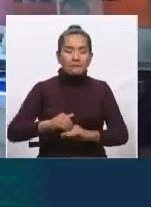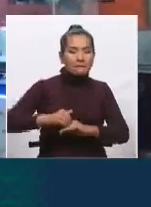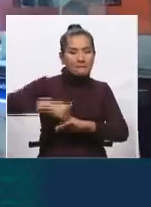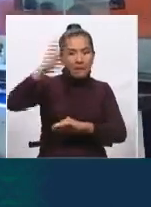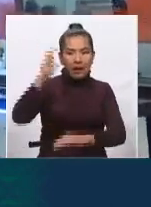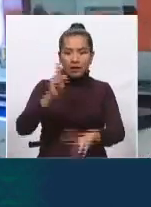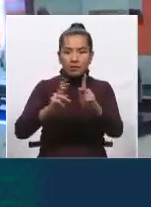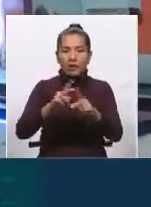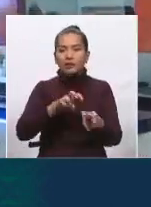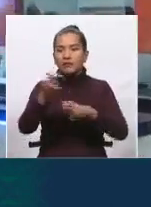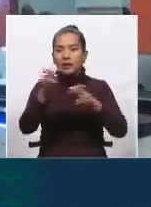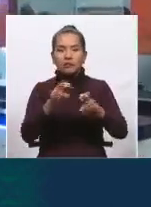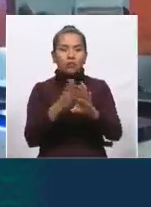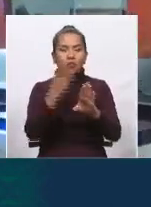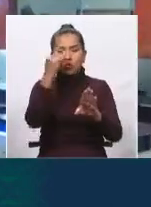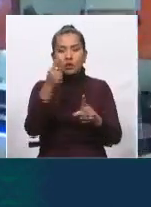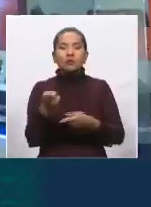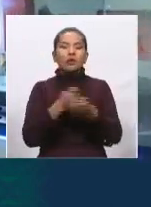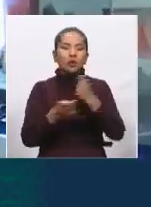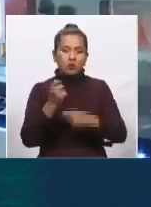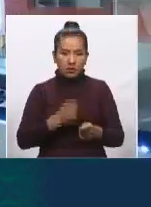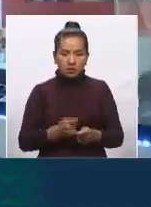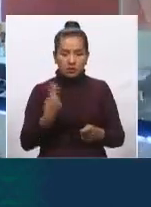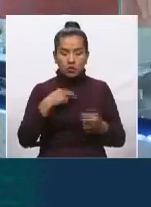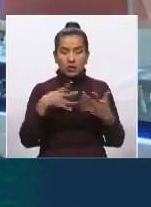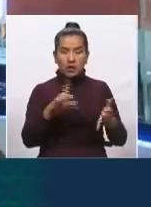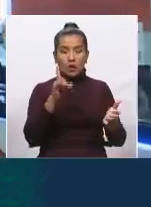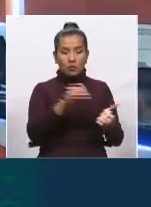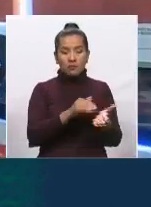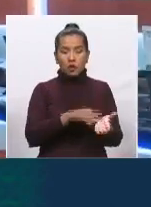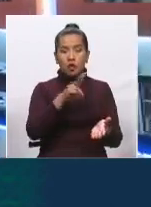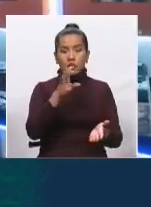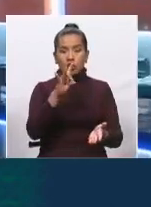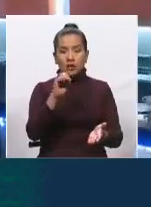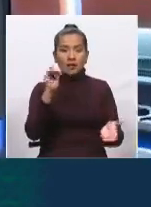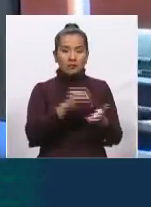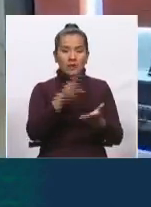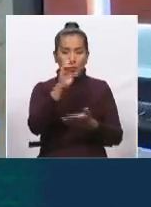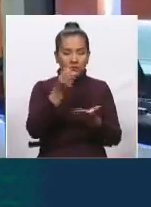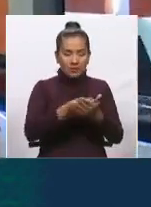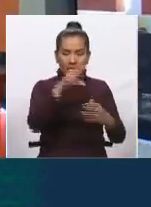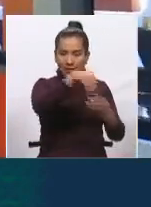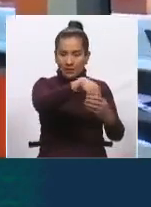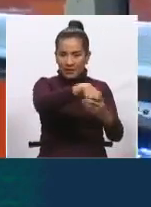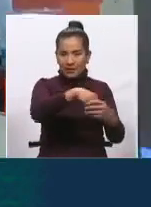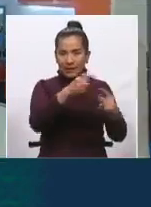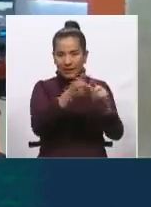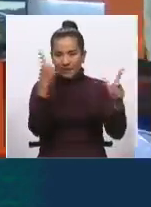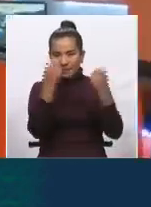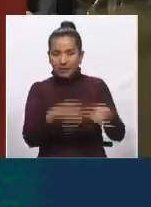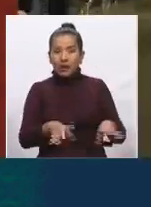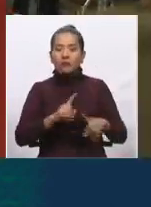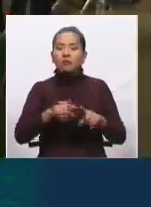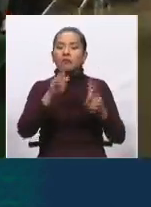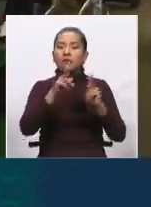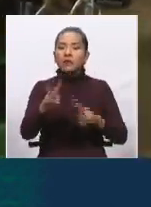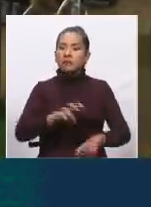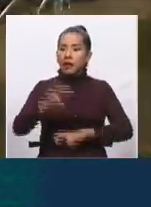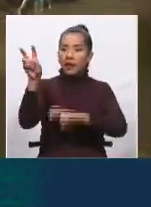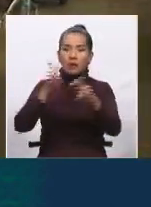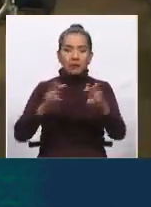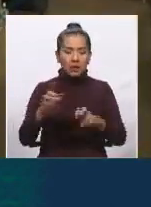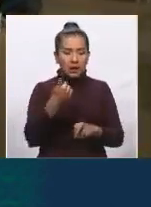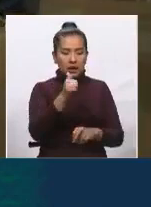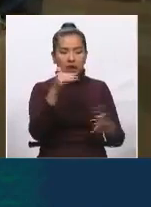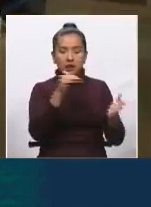eso que yo le digo que se perjudica aquí con 1.280.000, no está cuantificado pues cuánto se perjudican esas